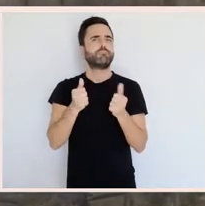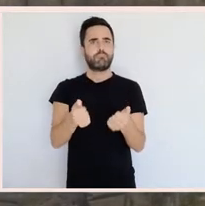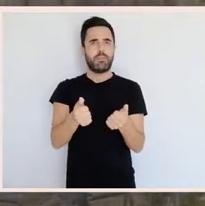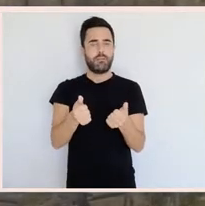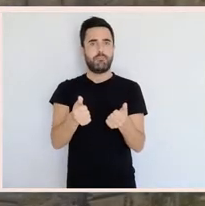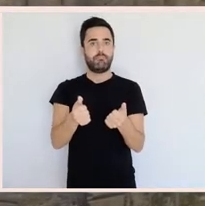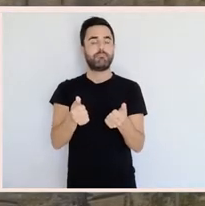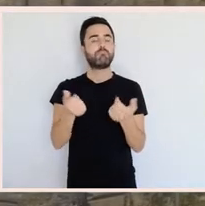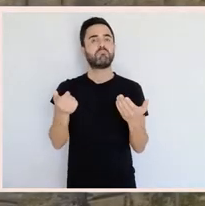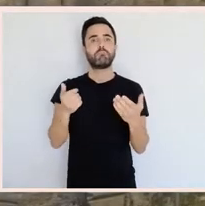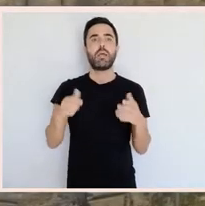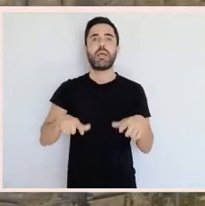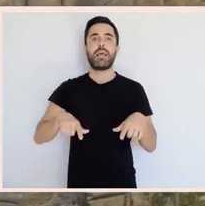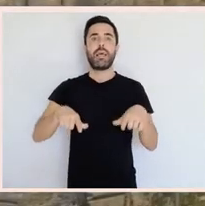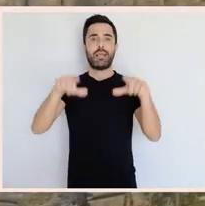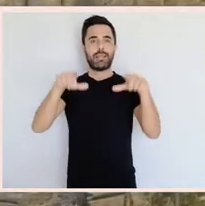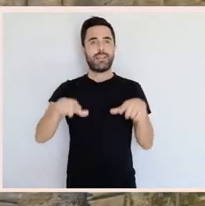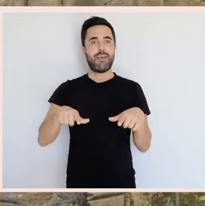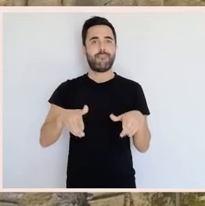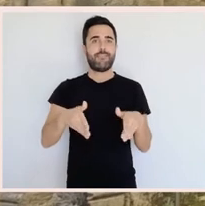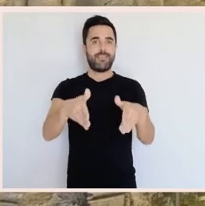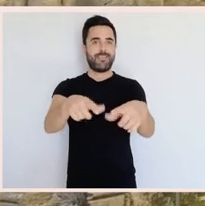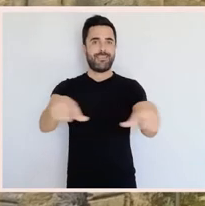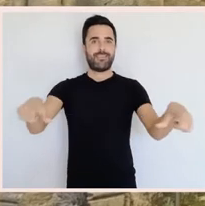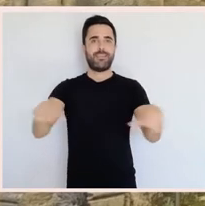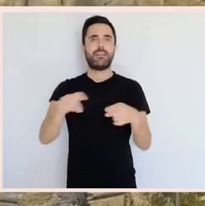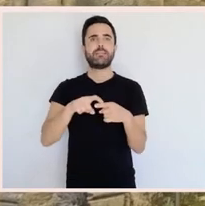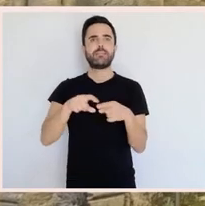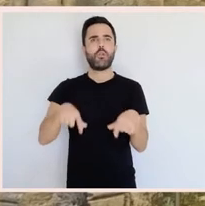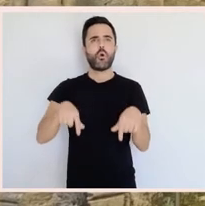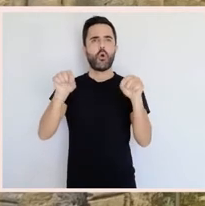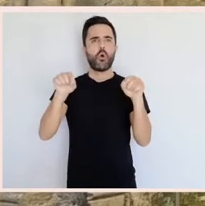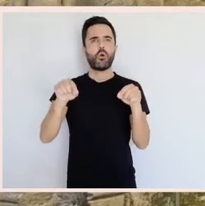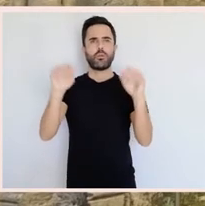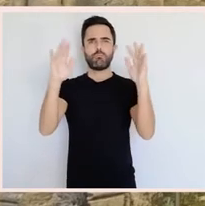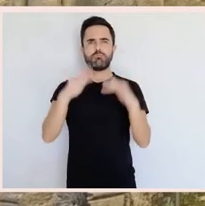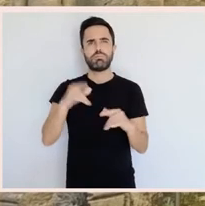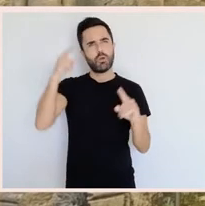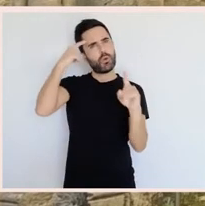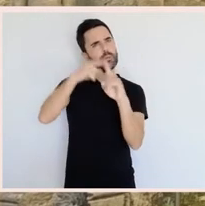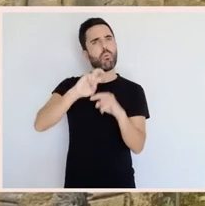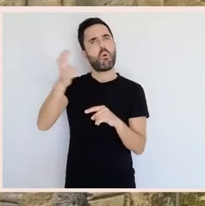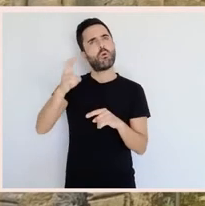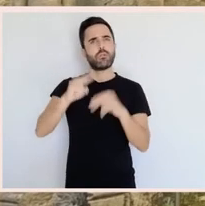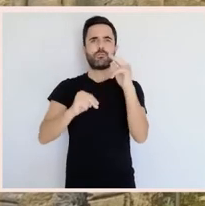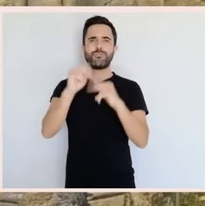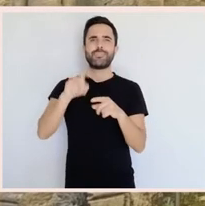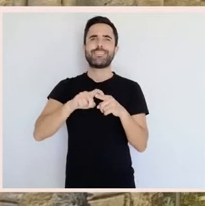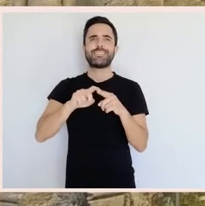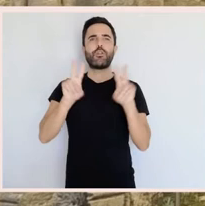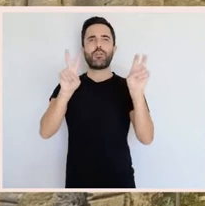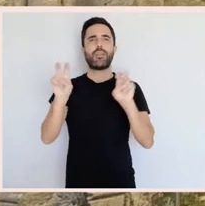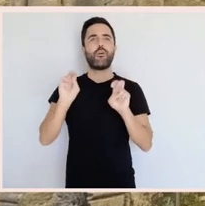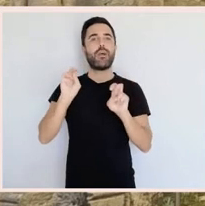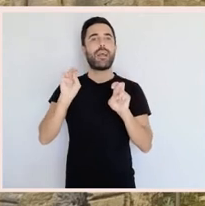da nave gótica para construir outra de estilo neoclásico. Pero estas obras non chegaron a concluir, xa que